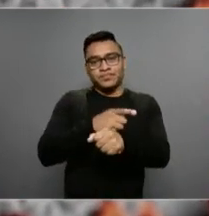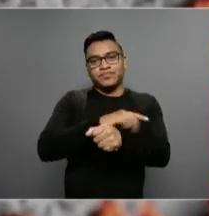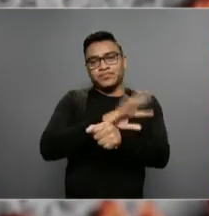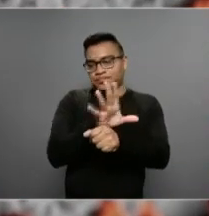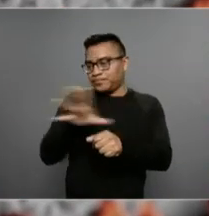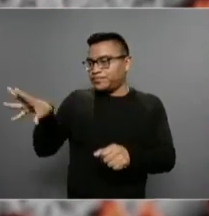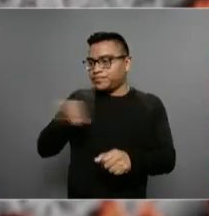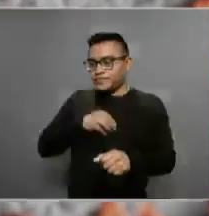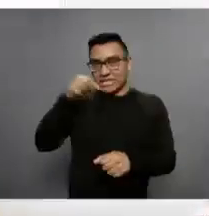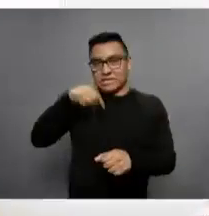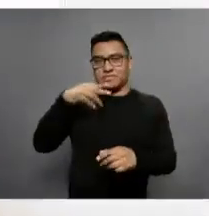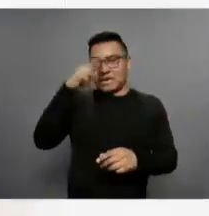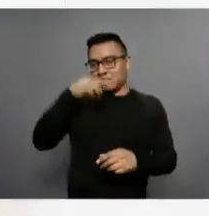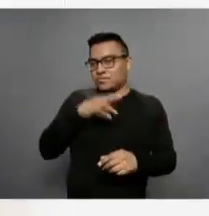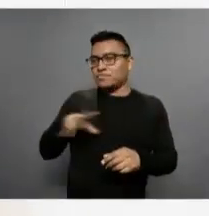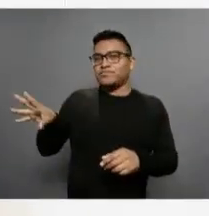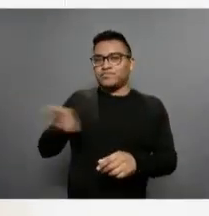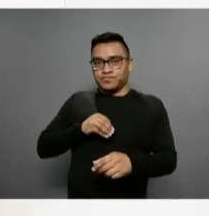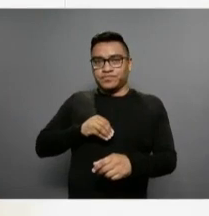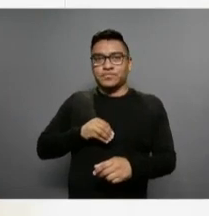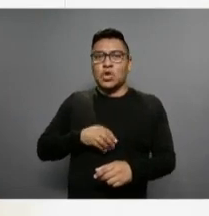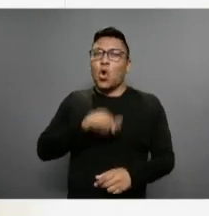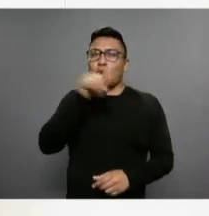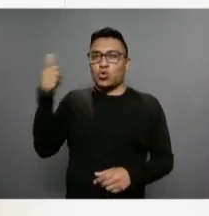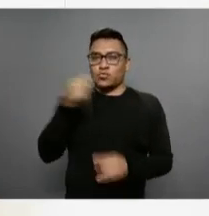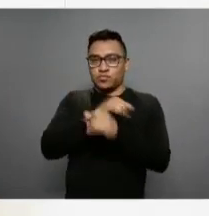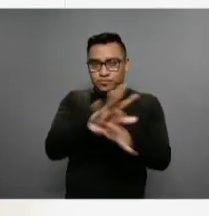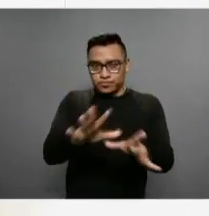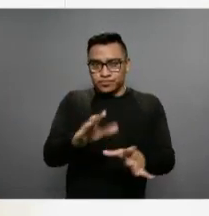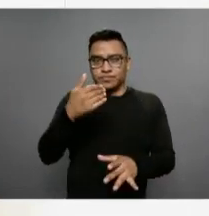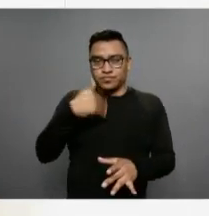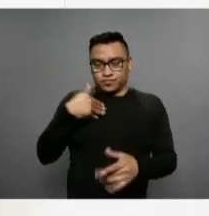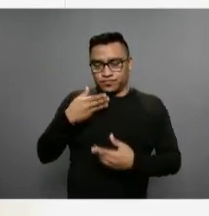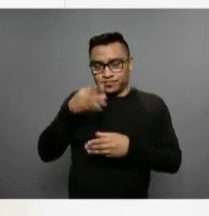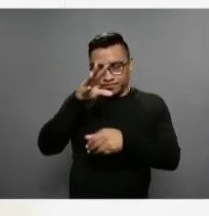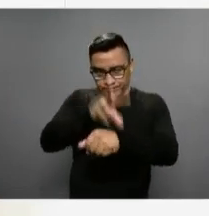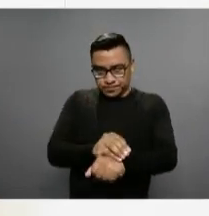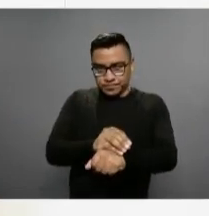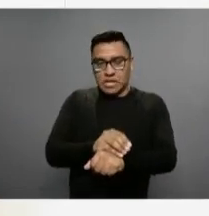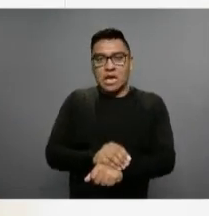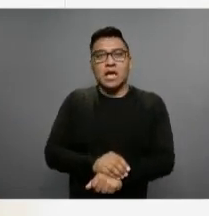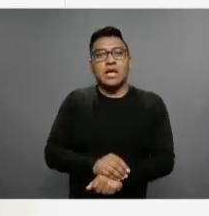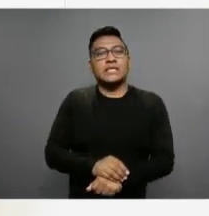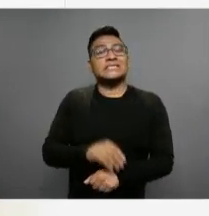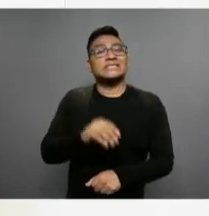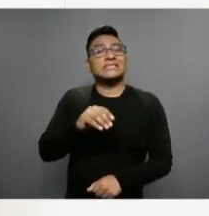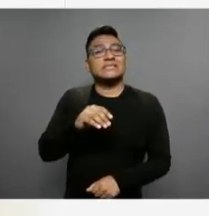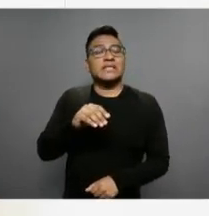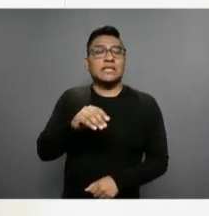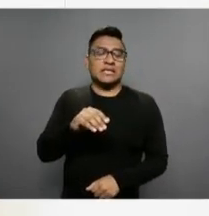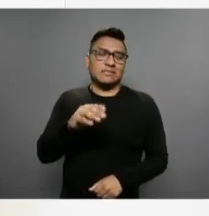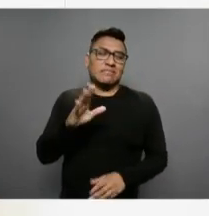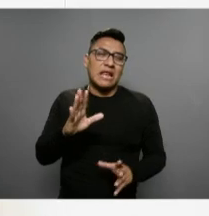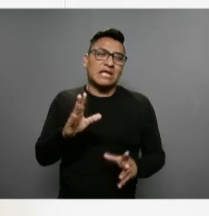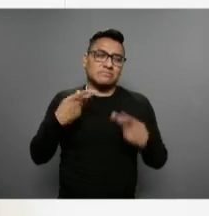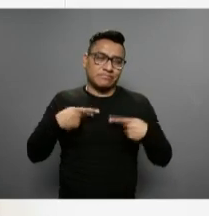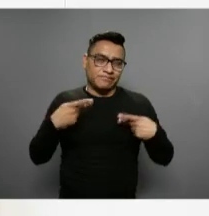México. Otro dato, si me permiten, de los casos importados, sigue siendo la mayoría de